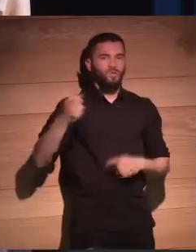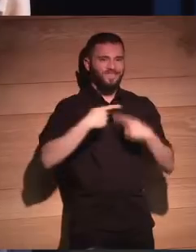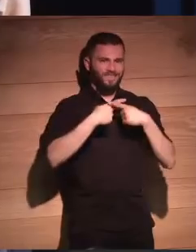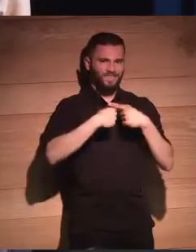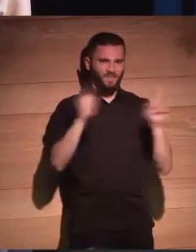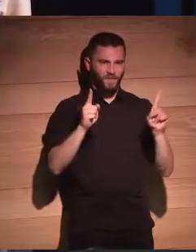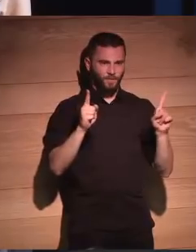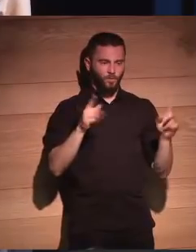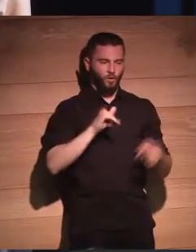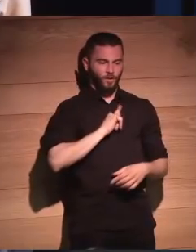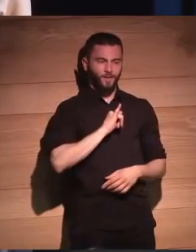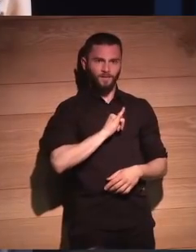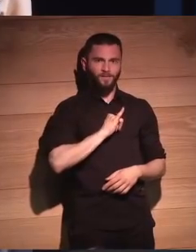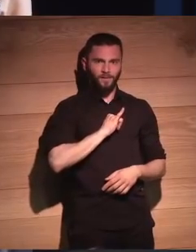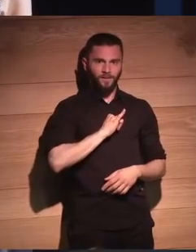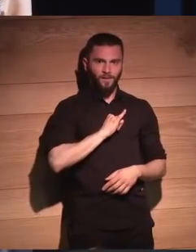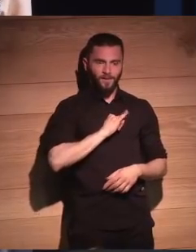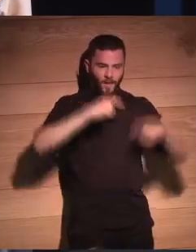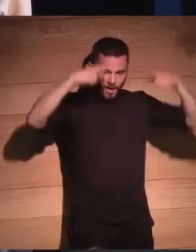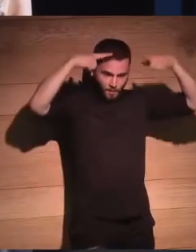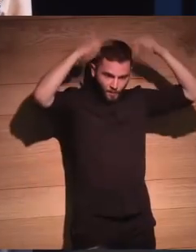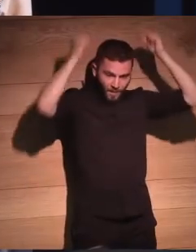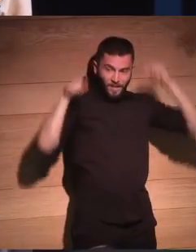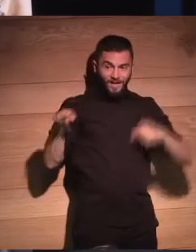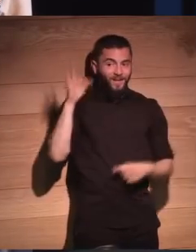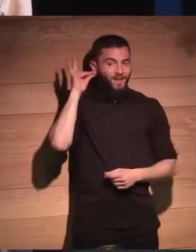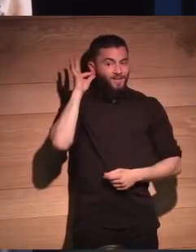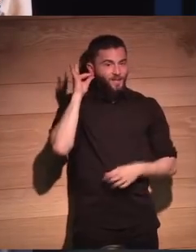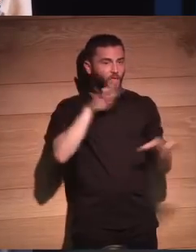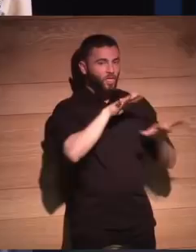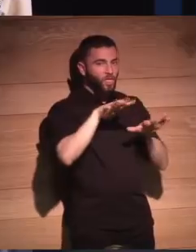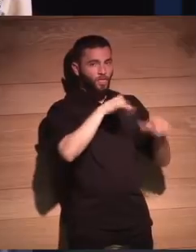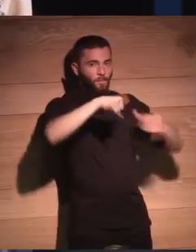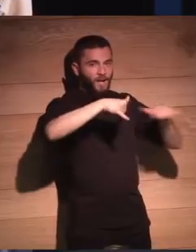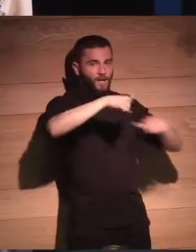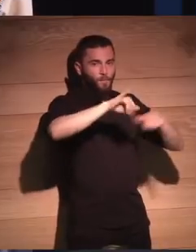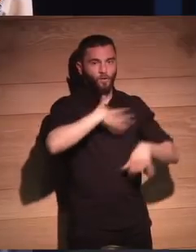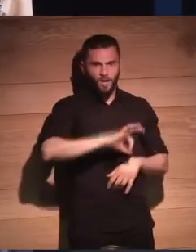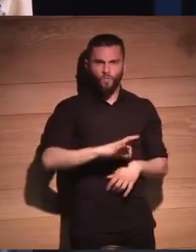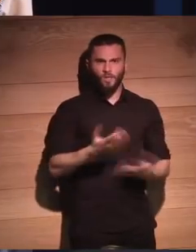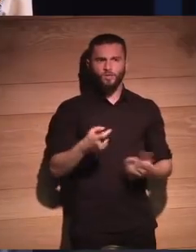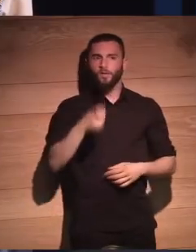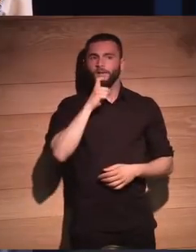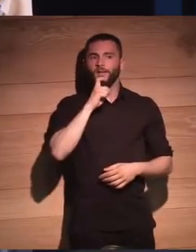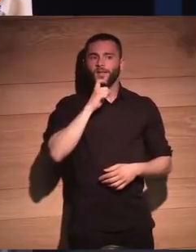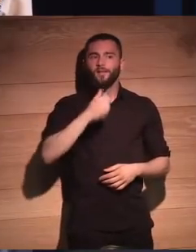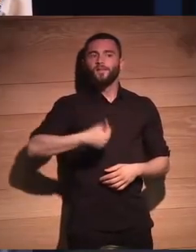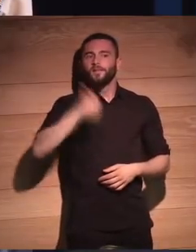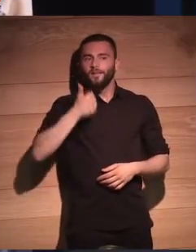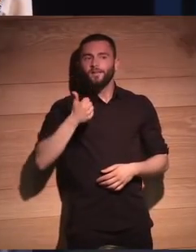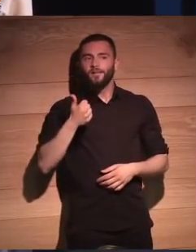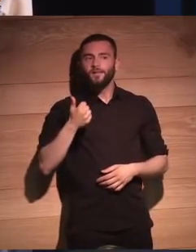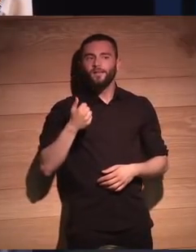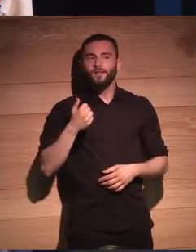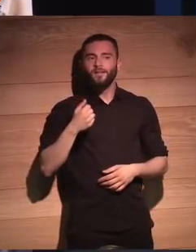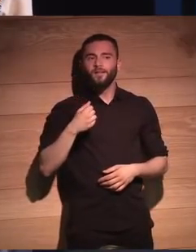decir, en realidad es capaz de manipular a Batman también, o sea, son personajes mucho más redondos, mucho más complejos, simplemente por salir en esta colección, que en